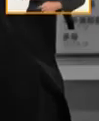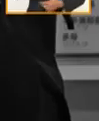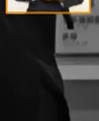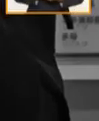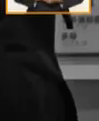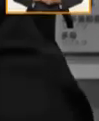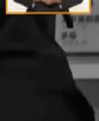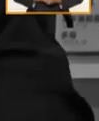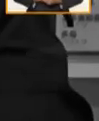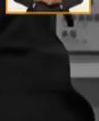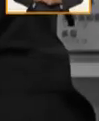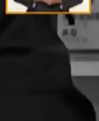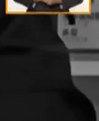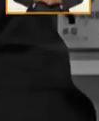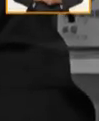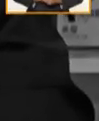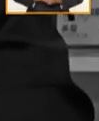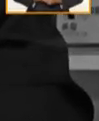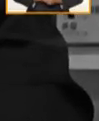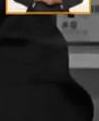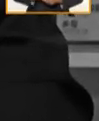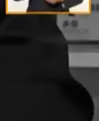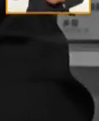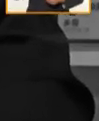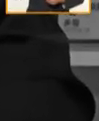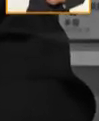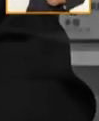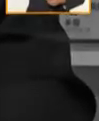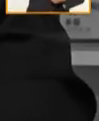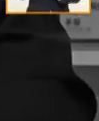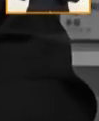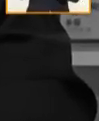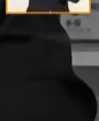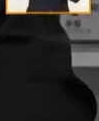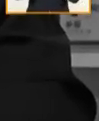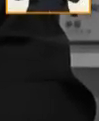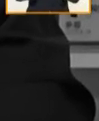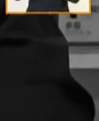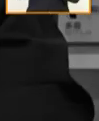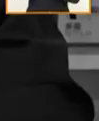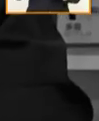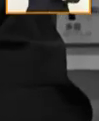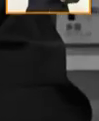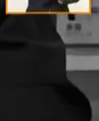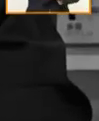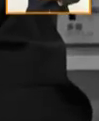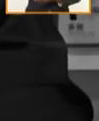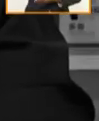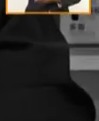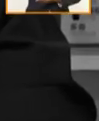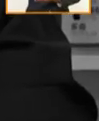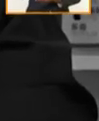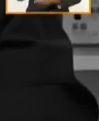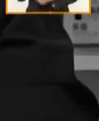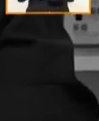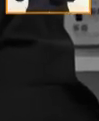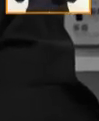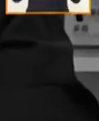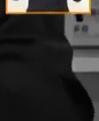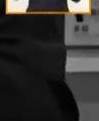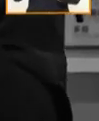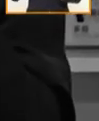trabajo fue el intérprete para el embajador Cuba en China a partir de 1963 y